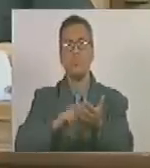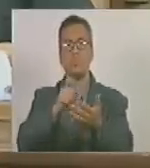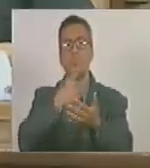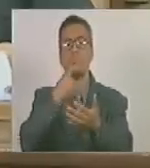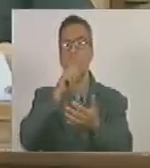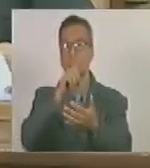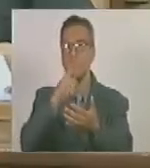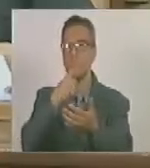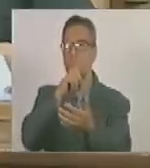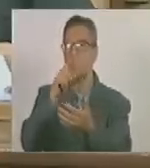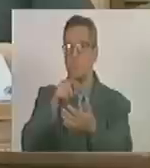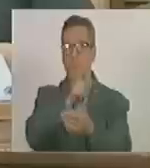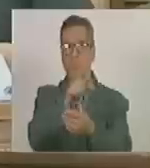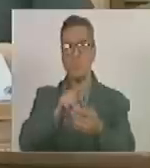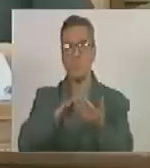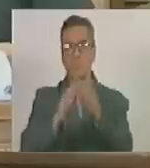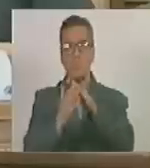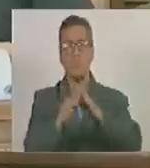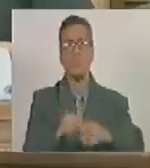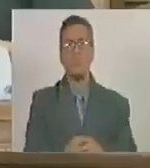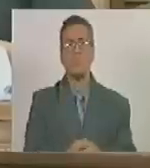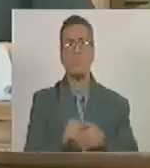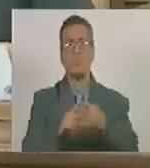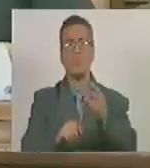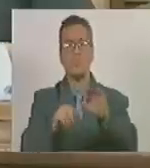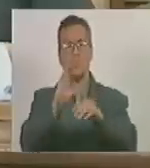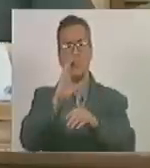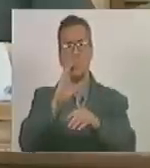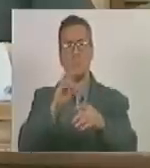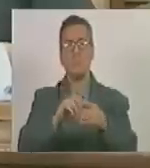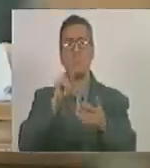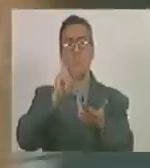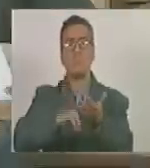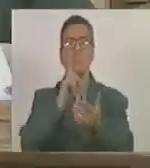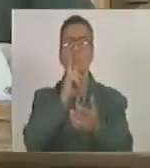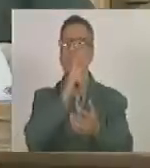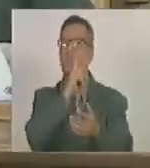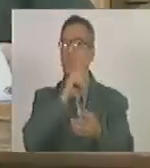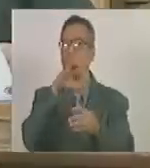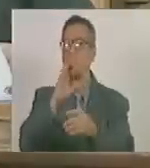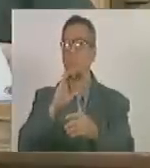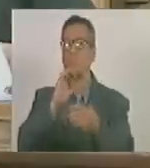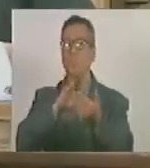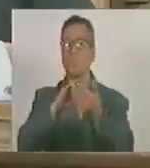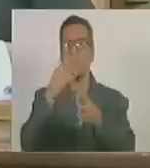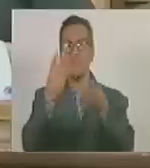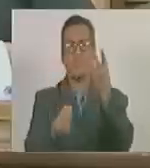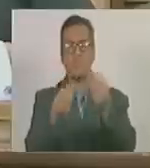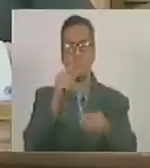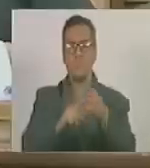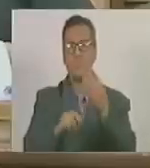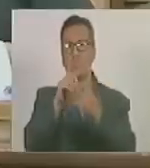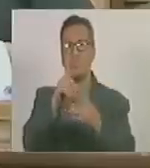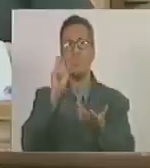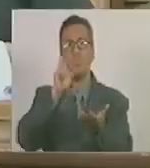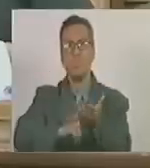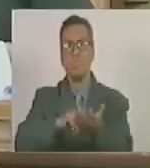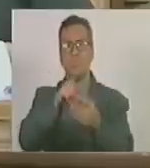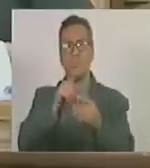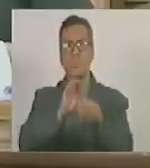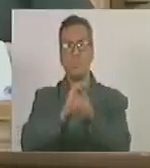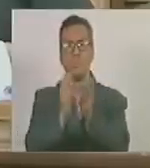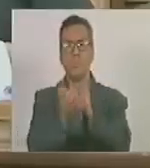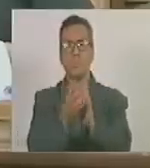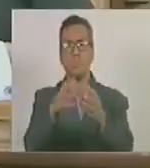censo demográfico de la comunidad. C. Aprobar el nombre del Consejo Comunal. D. Aprobar los comités